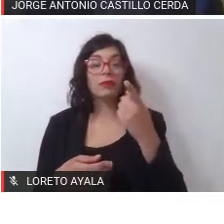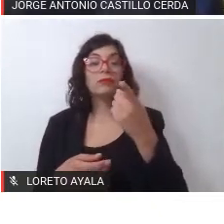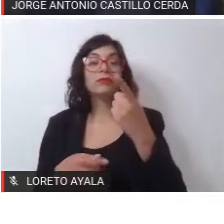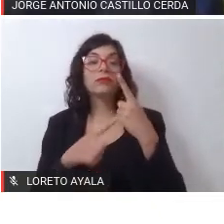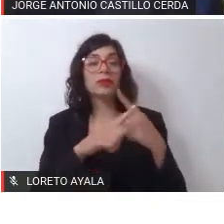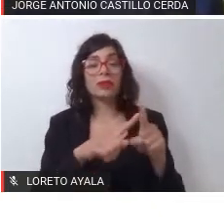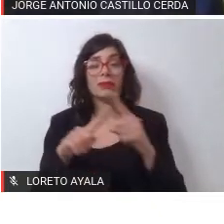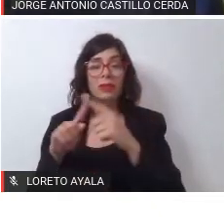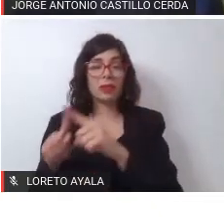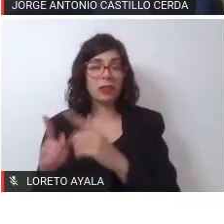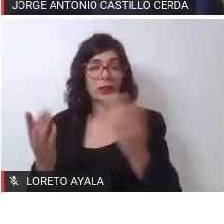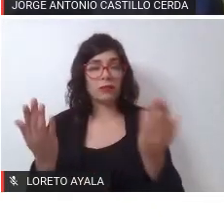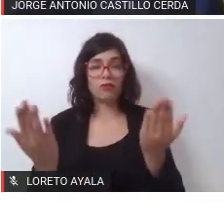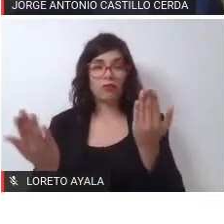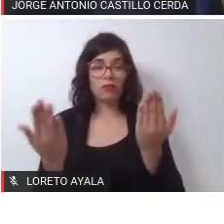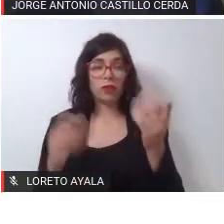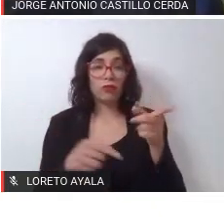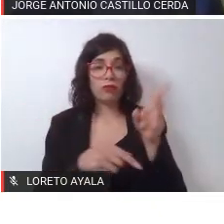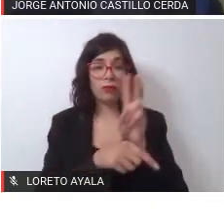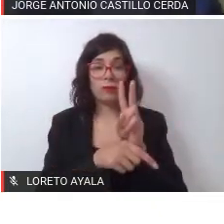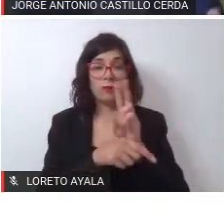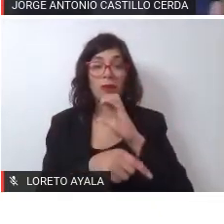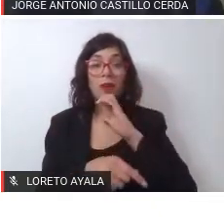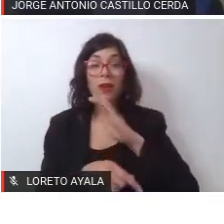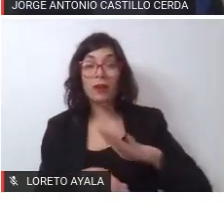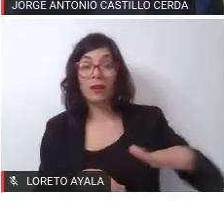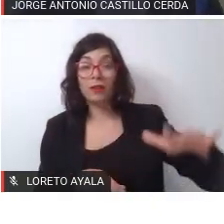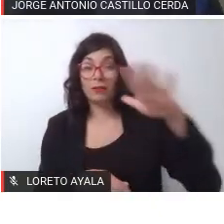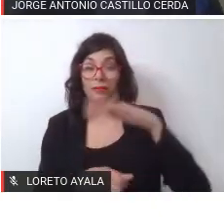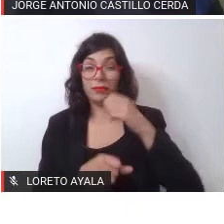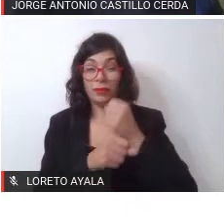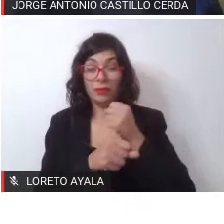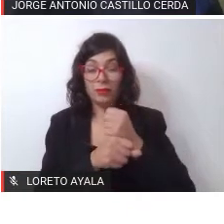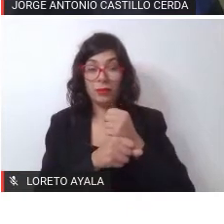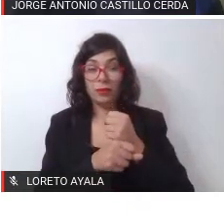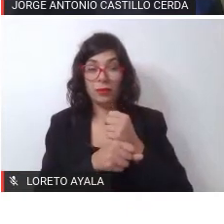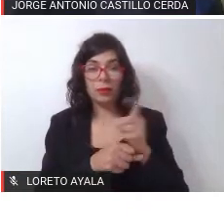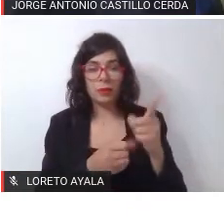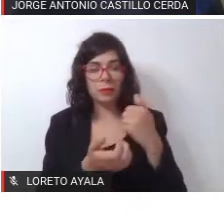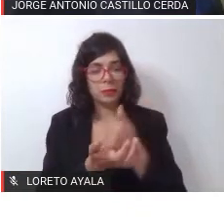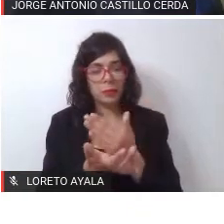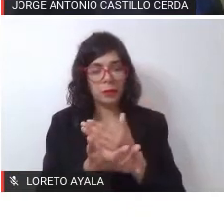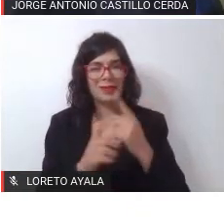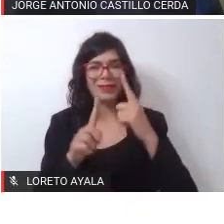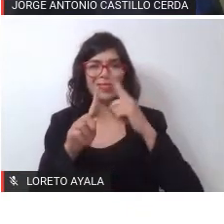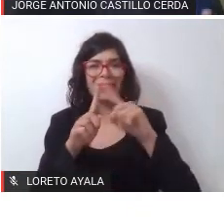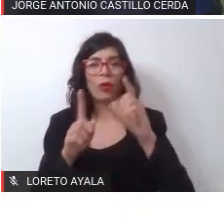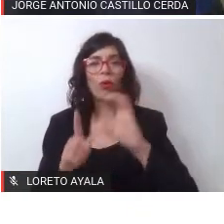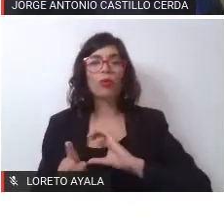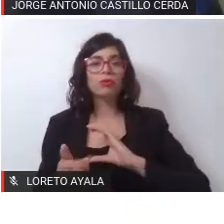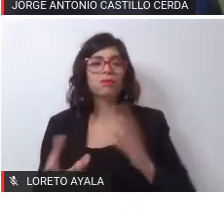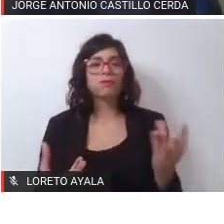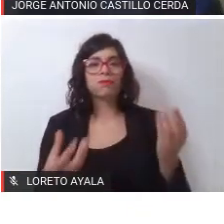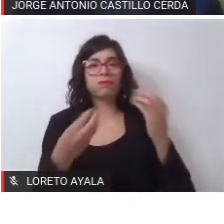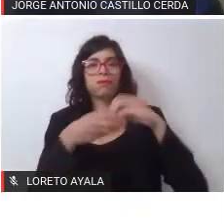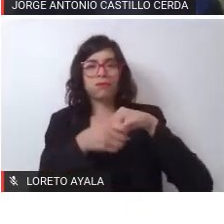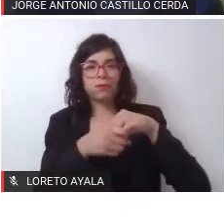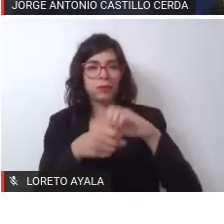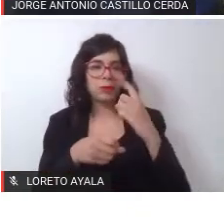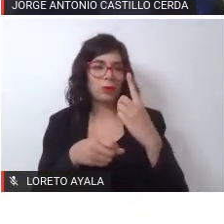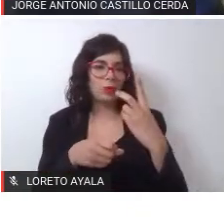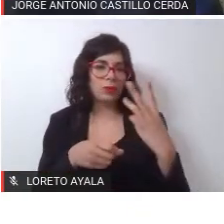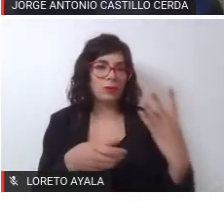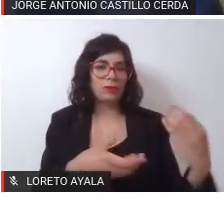profe rural que planifica en multigrado y hacer la diferencia con aquel